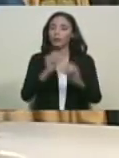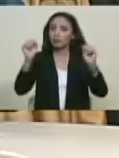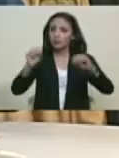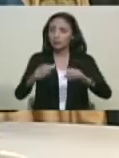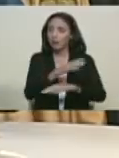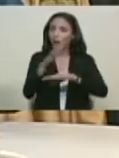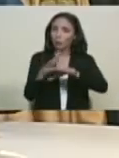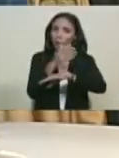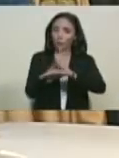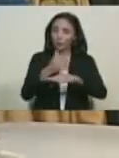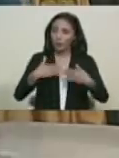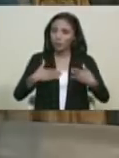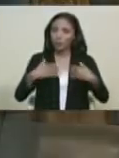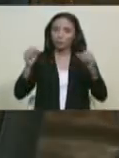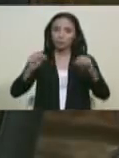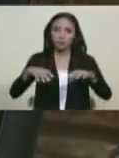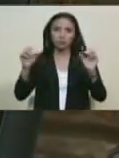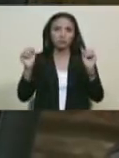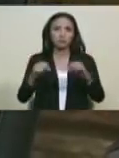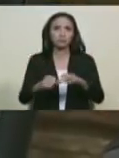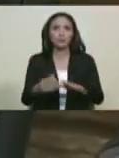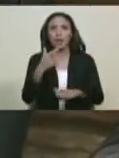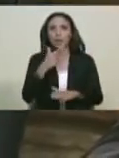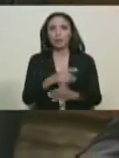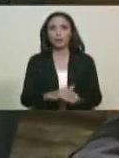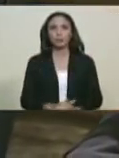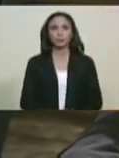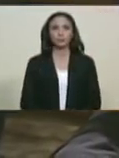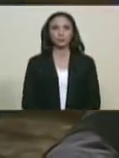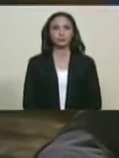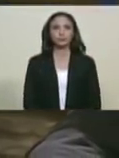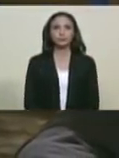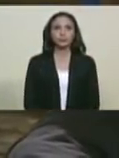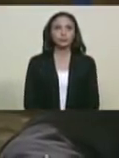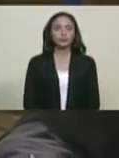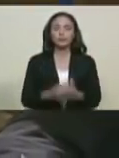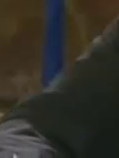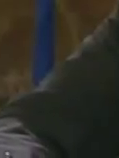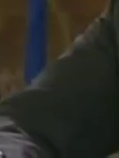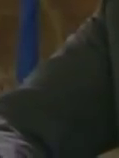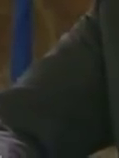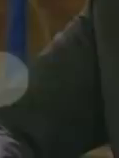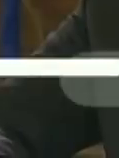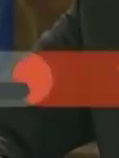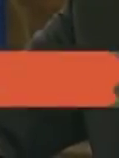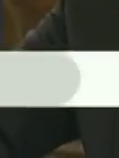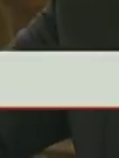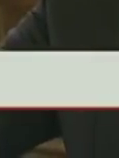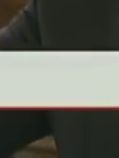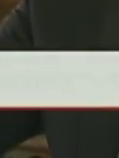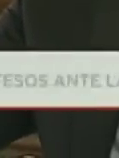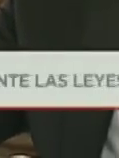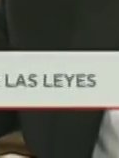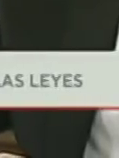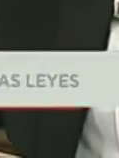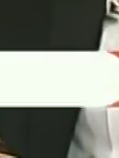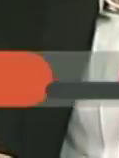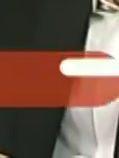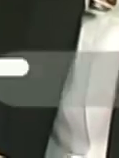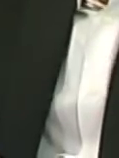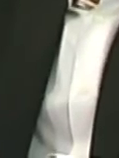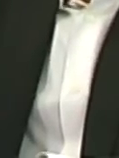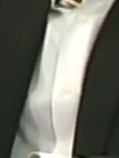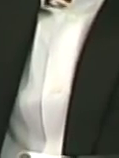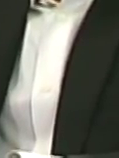de estos criminales convictos y confesos todas las confesiones eso fue como yo lo decía en estos